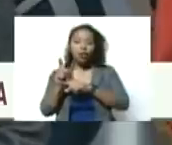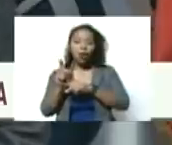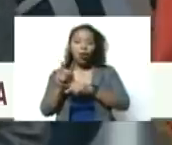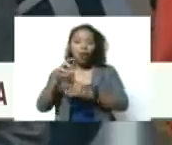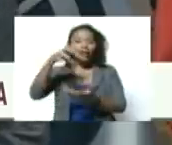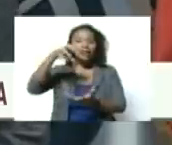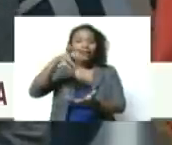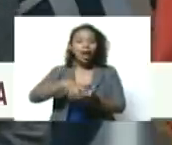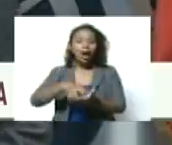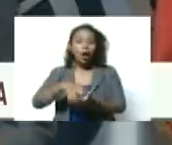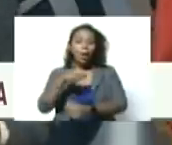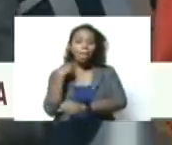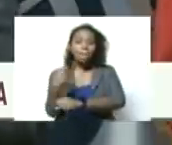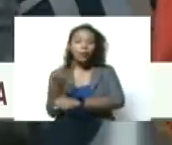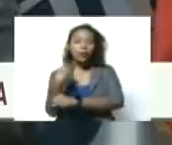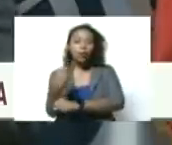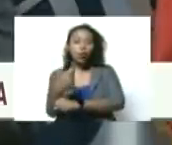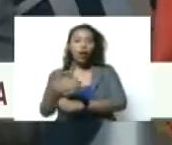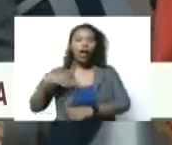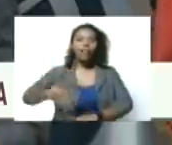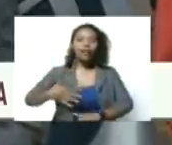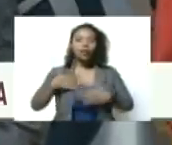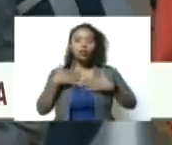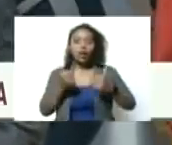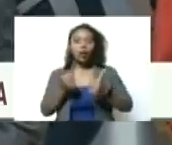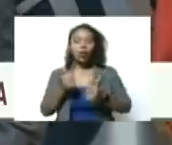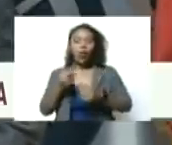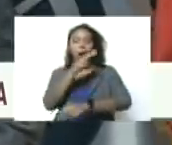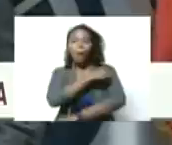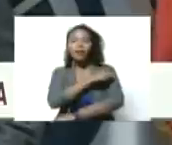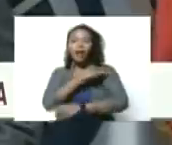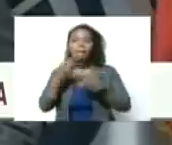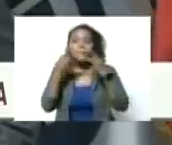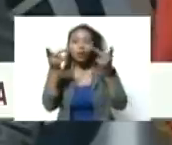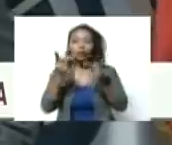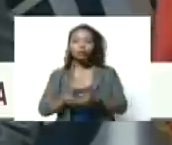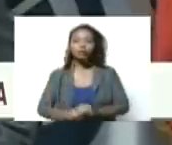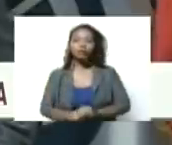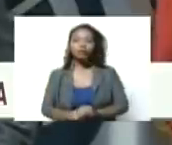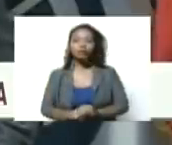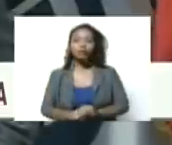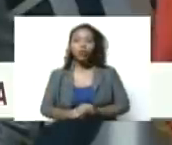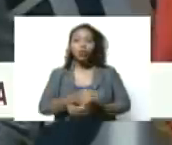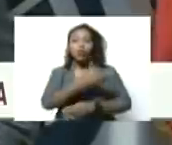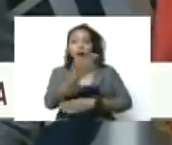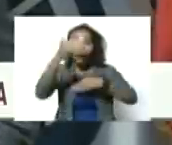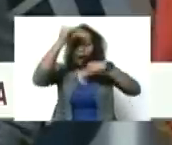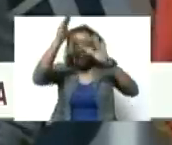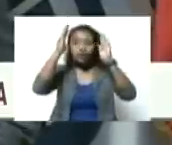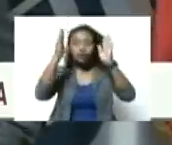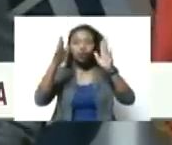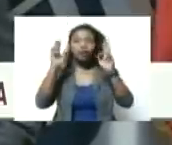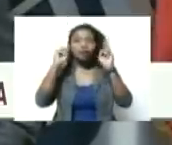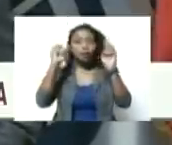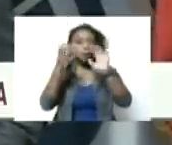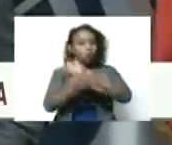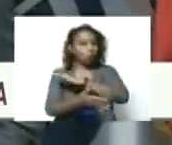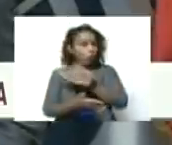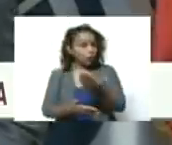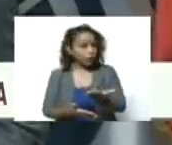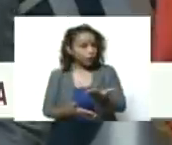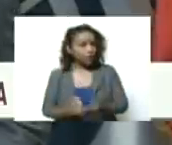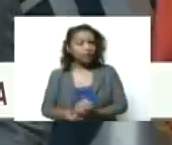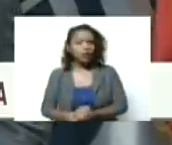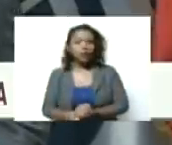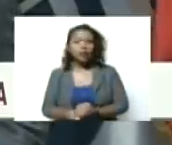financia, ¿verdad?, el derecho a la salud en los hospitales públicos. Así que muy atentos a este tema. Y ya